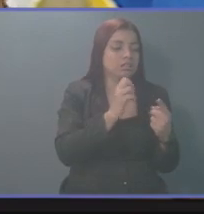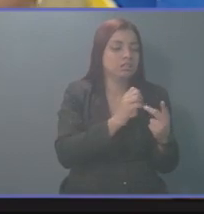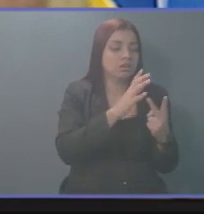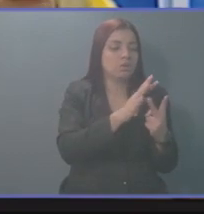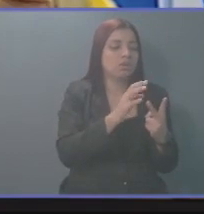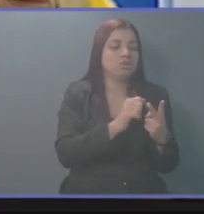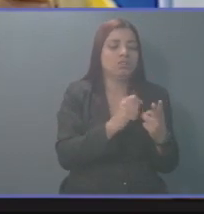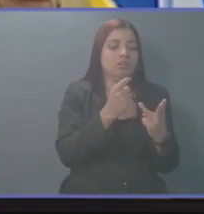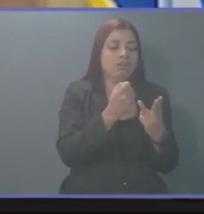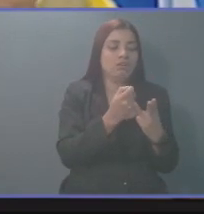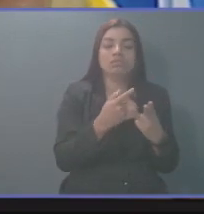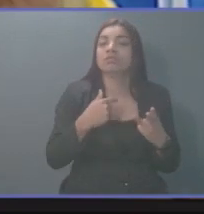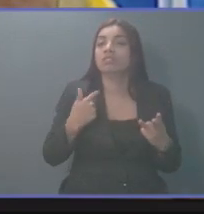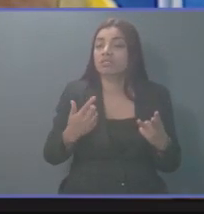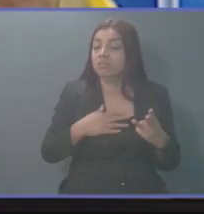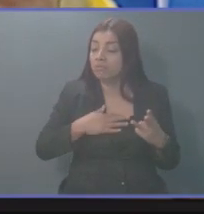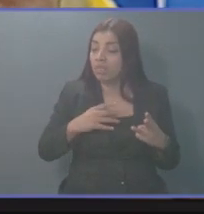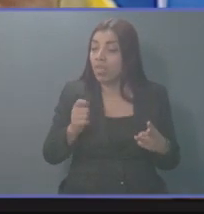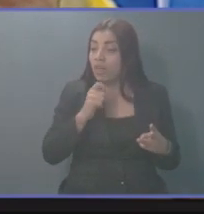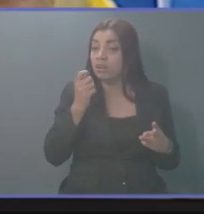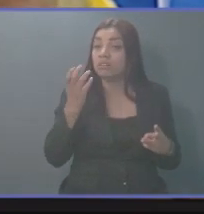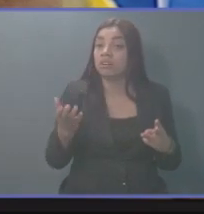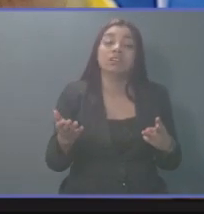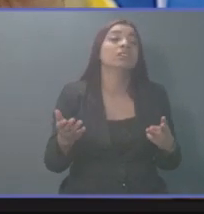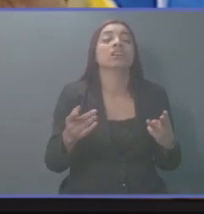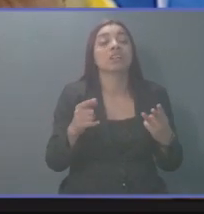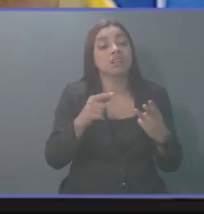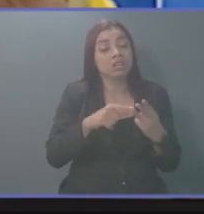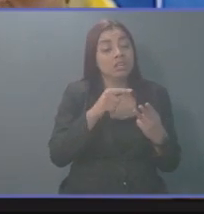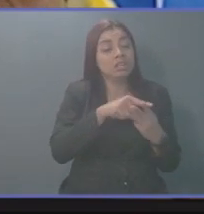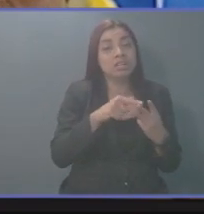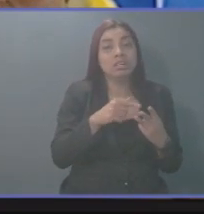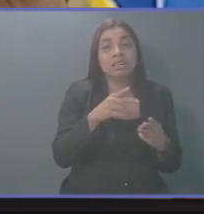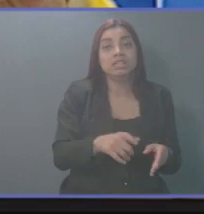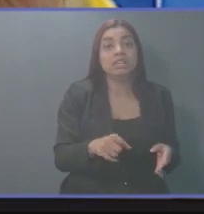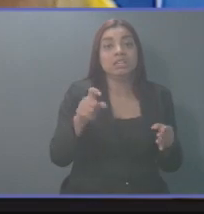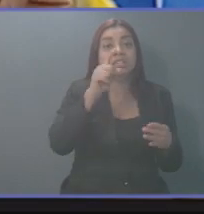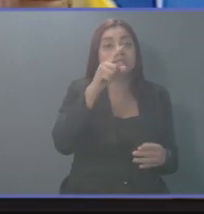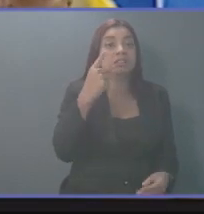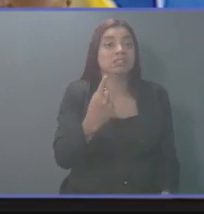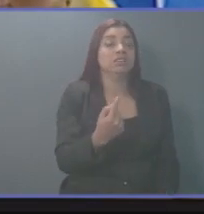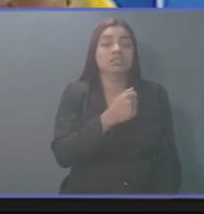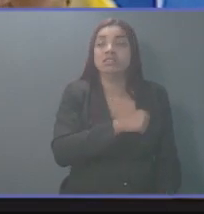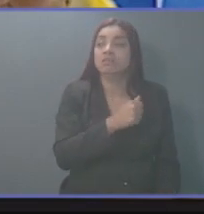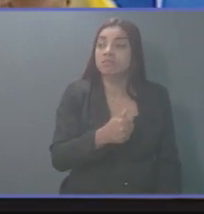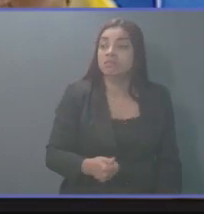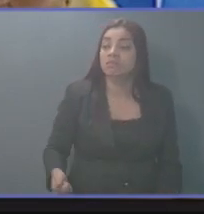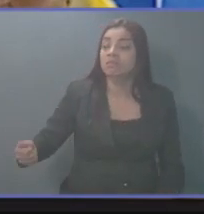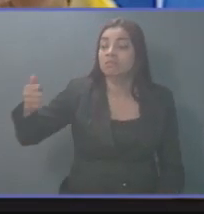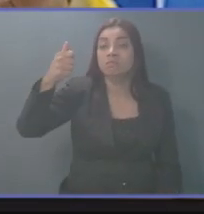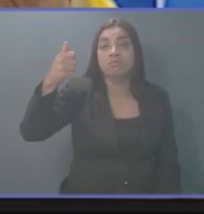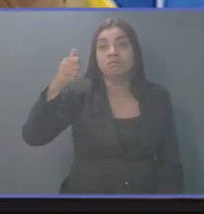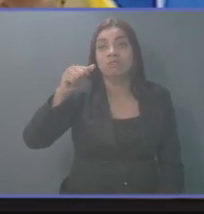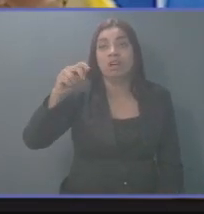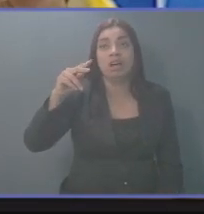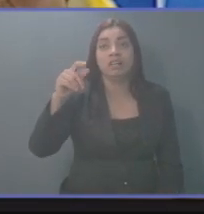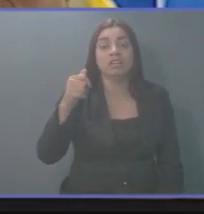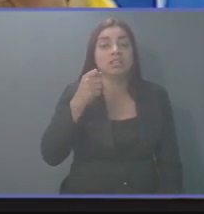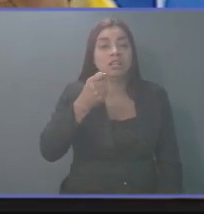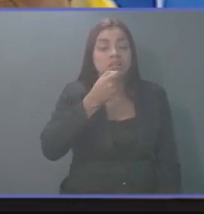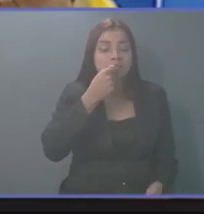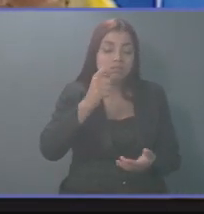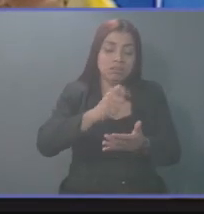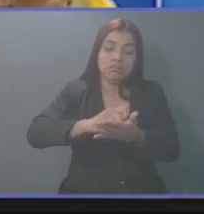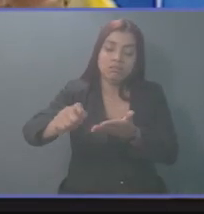es que por escrito, las autoridades de Landa, presidente Landa, informe